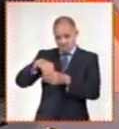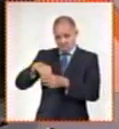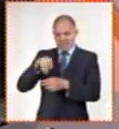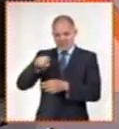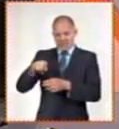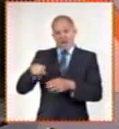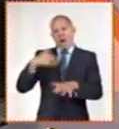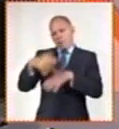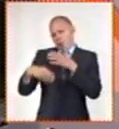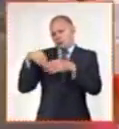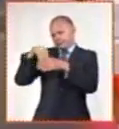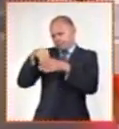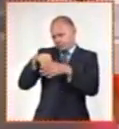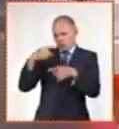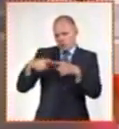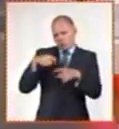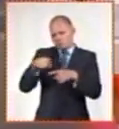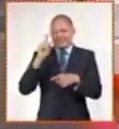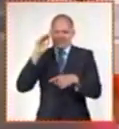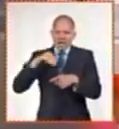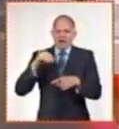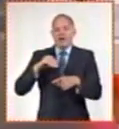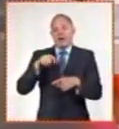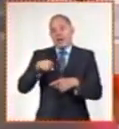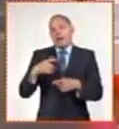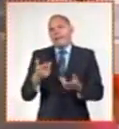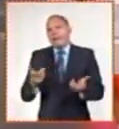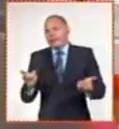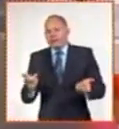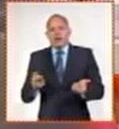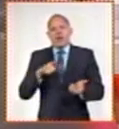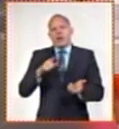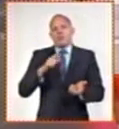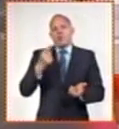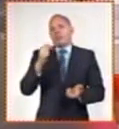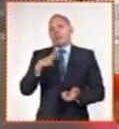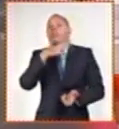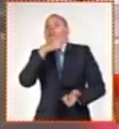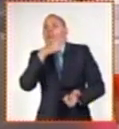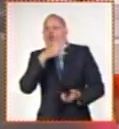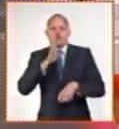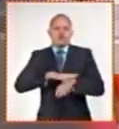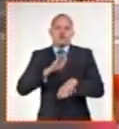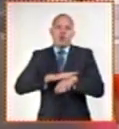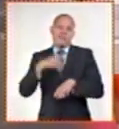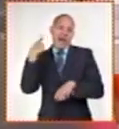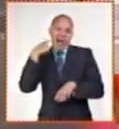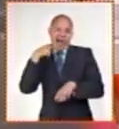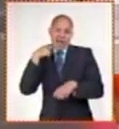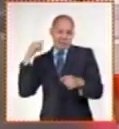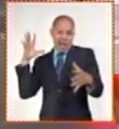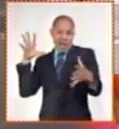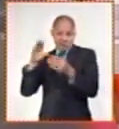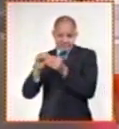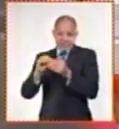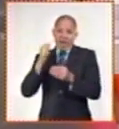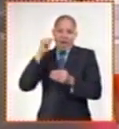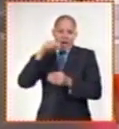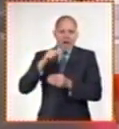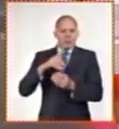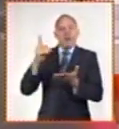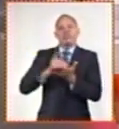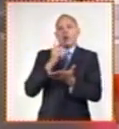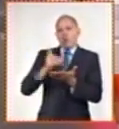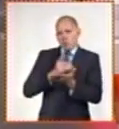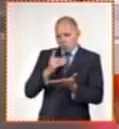cuestiones, sobre todo por el tema económico, por esa deuda que ha sido tremenda, papa caliente, que ha caído en las manos, heredado de Macri, la